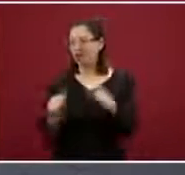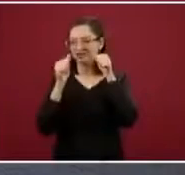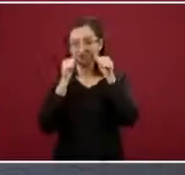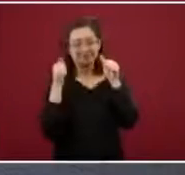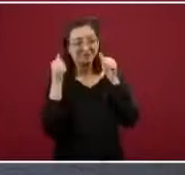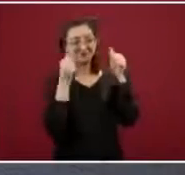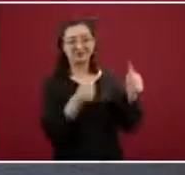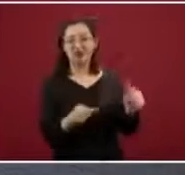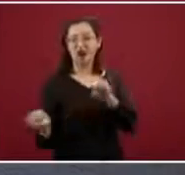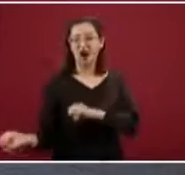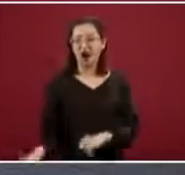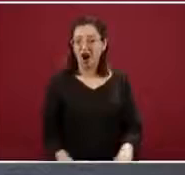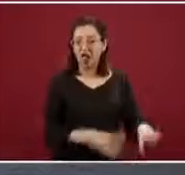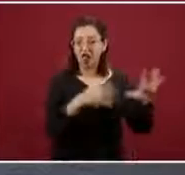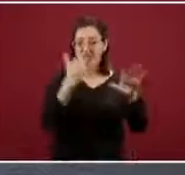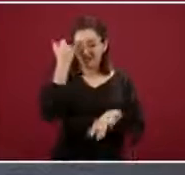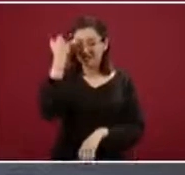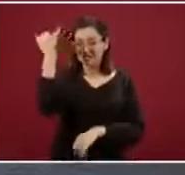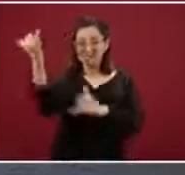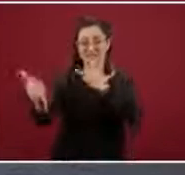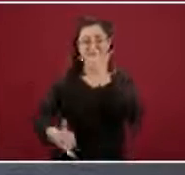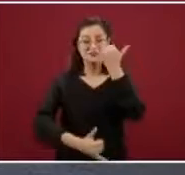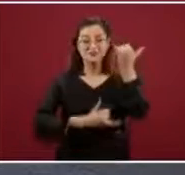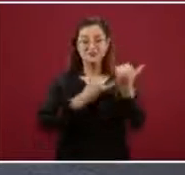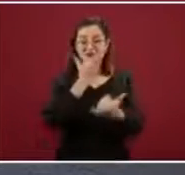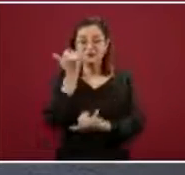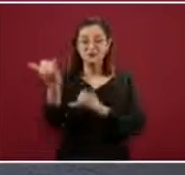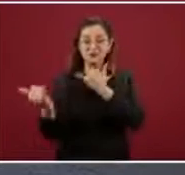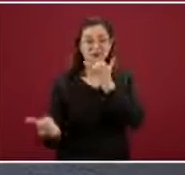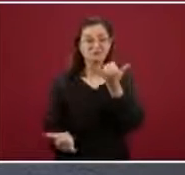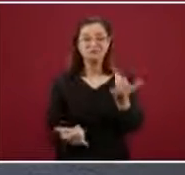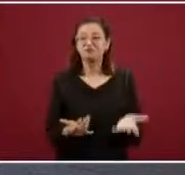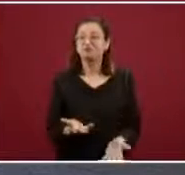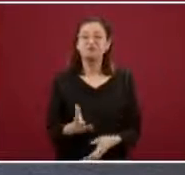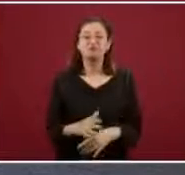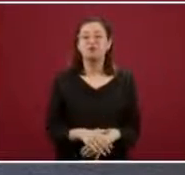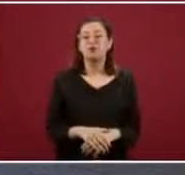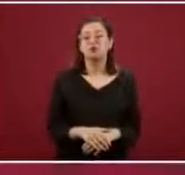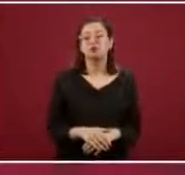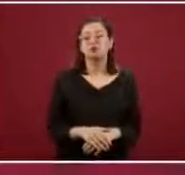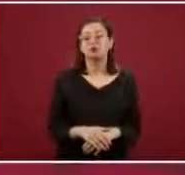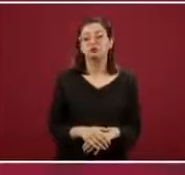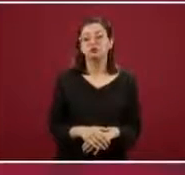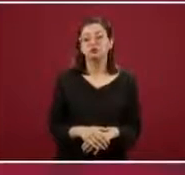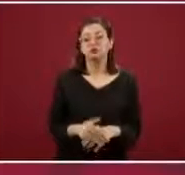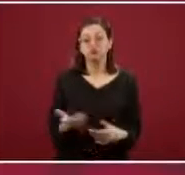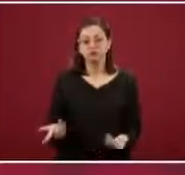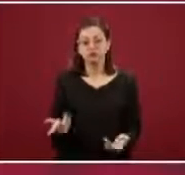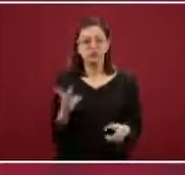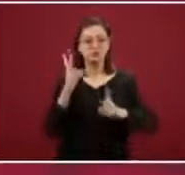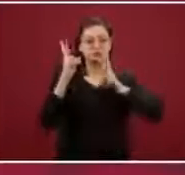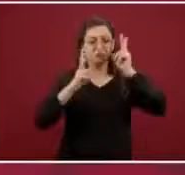estigmatizadas, y nadie llegaba ni siquiera a verlos.